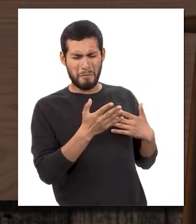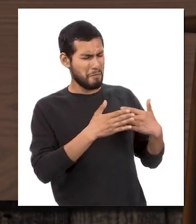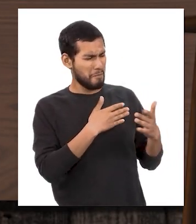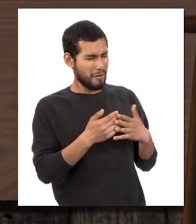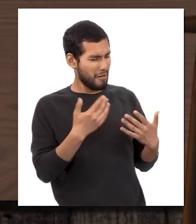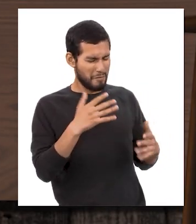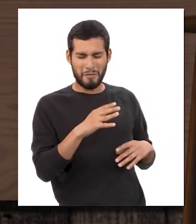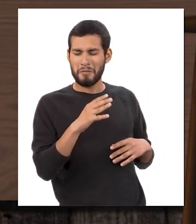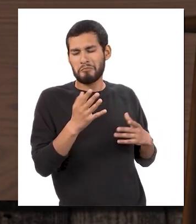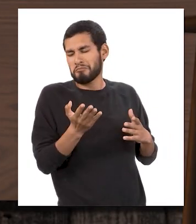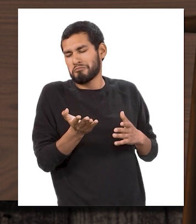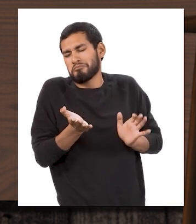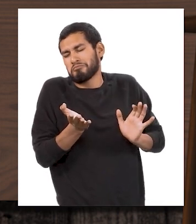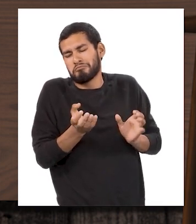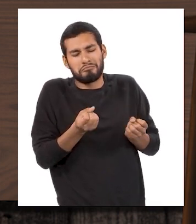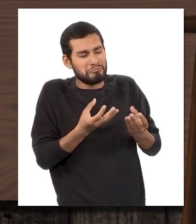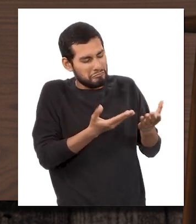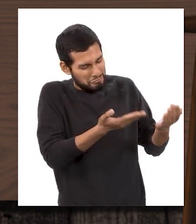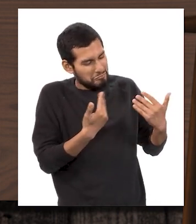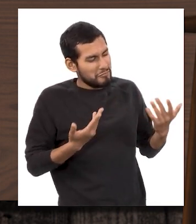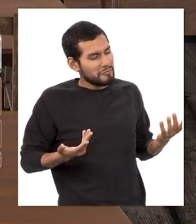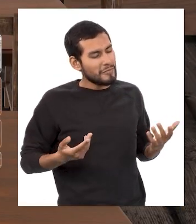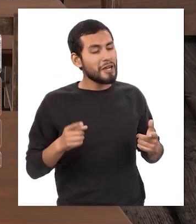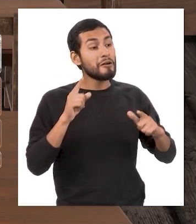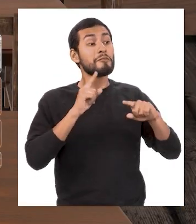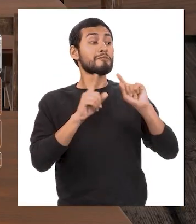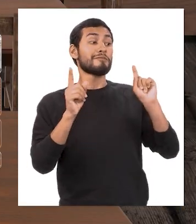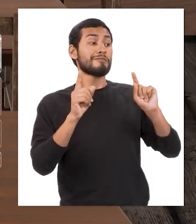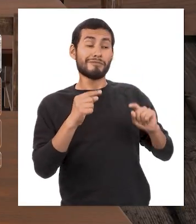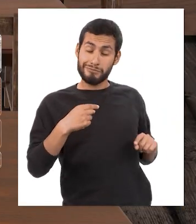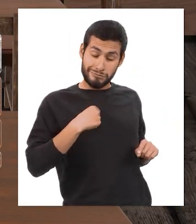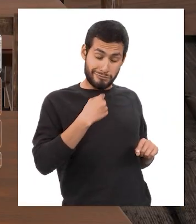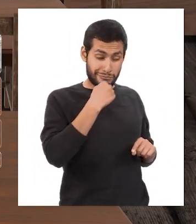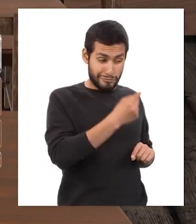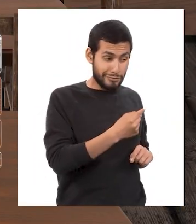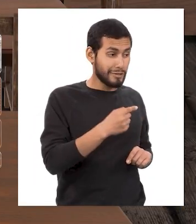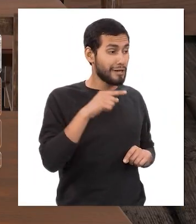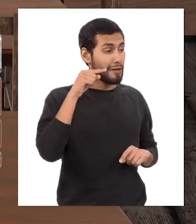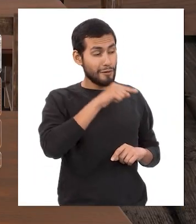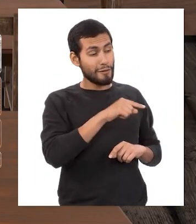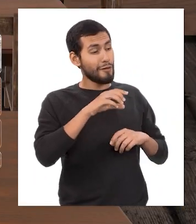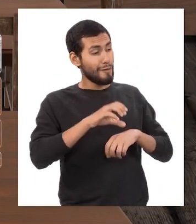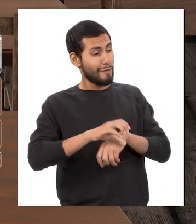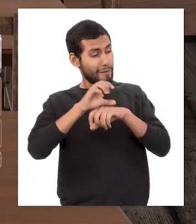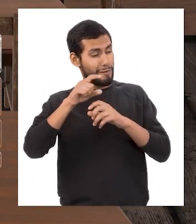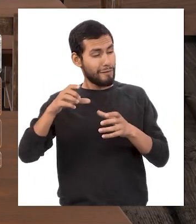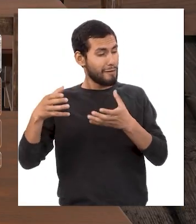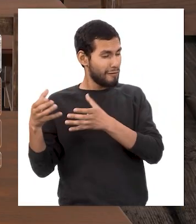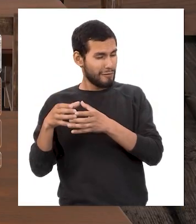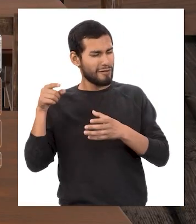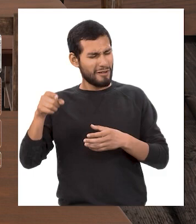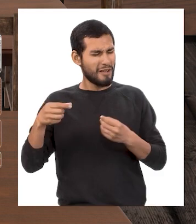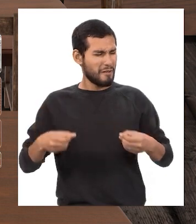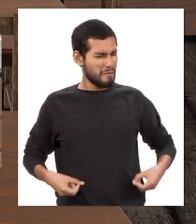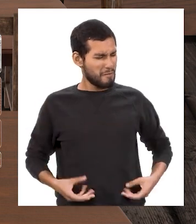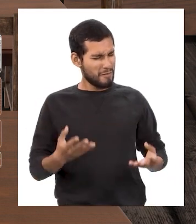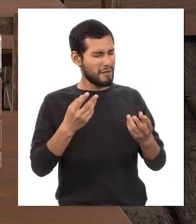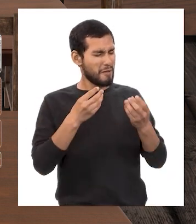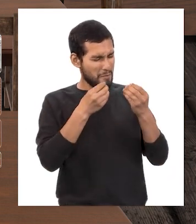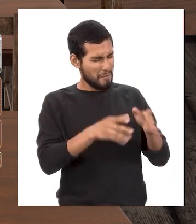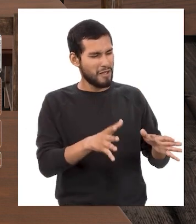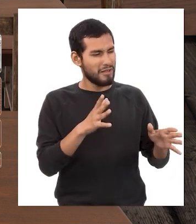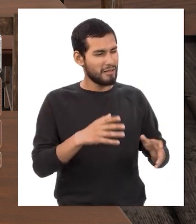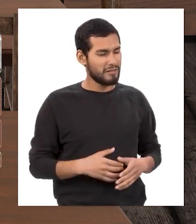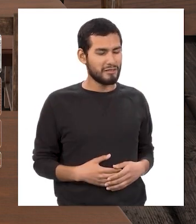lo confiesa. Pero en fin, siga. Mas sin embargo, déjeme decir que esos caballeros hacen gastos